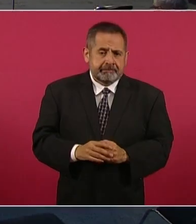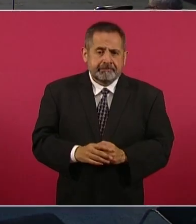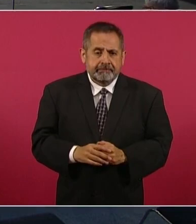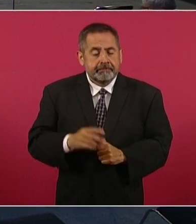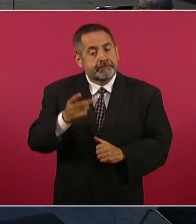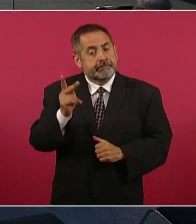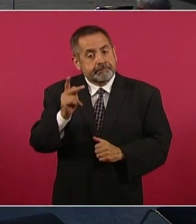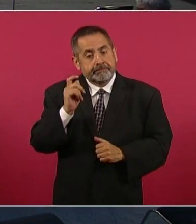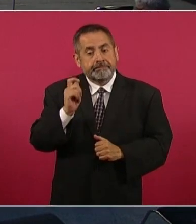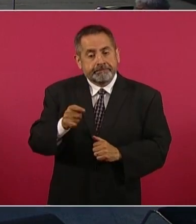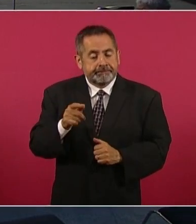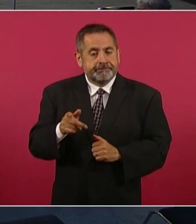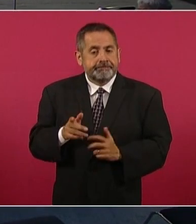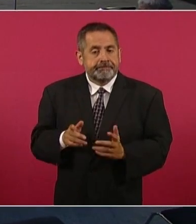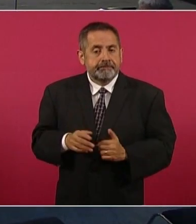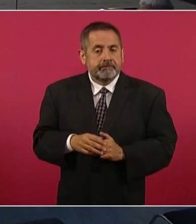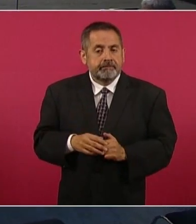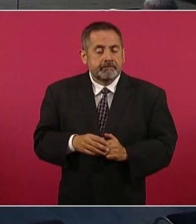pero todavía